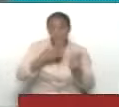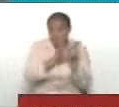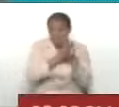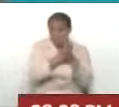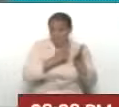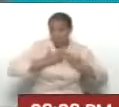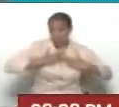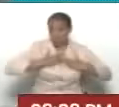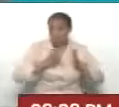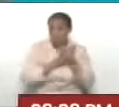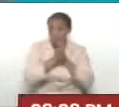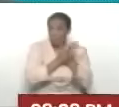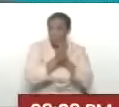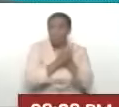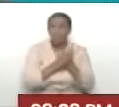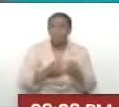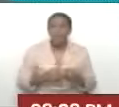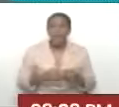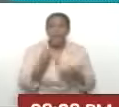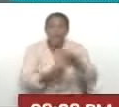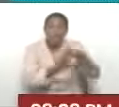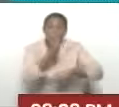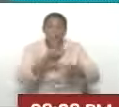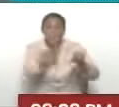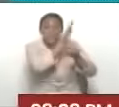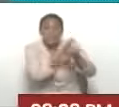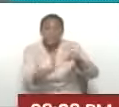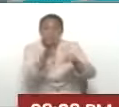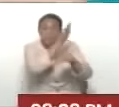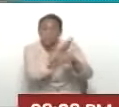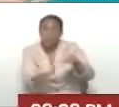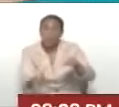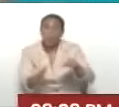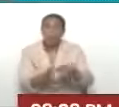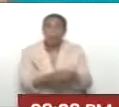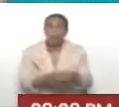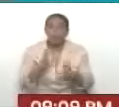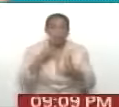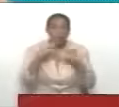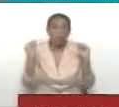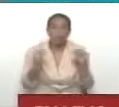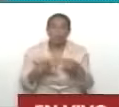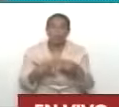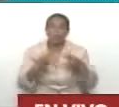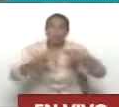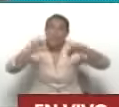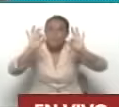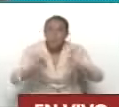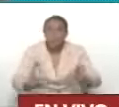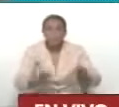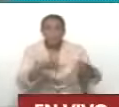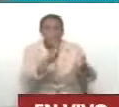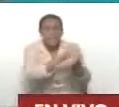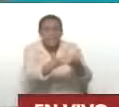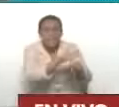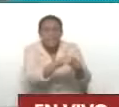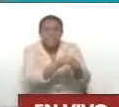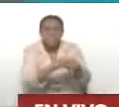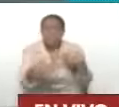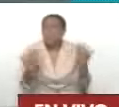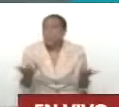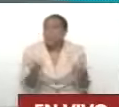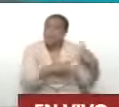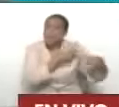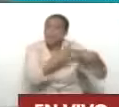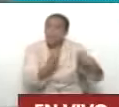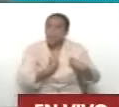trata de... Yo elaboro charcutería, todo lo que conocemos por charcutería. La diferencia entre el producto